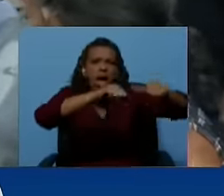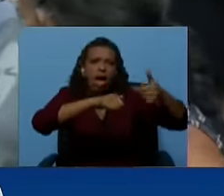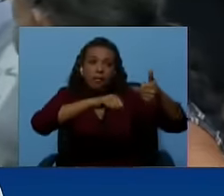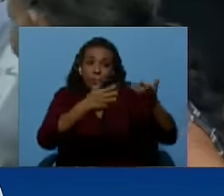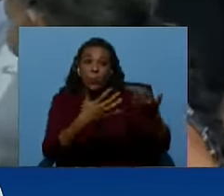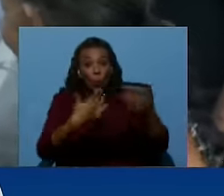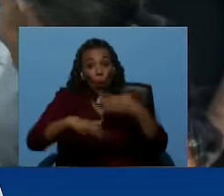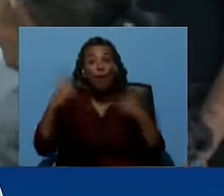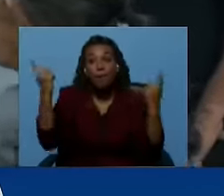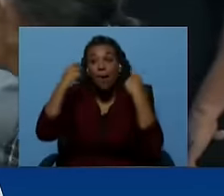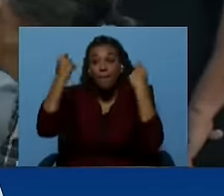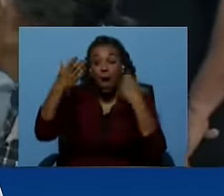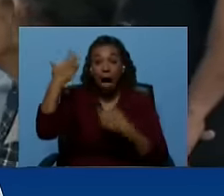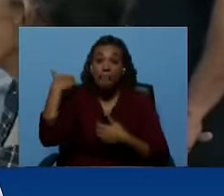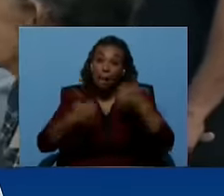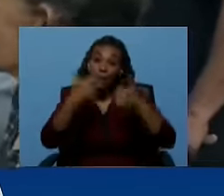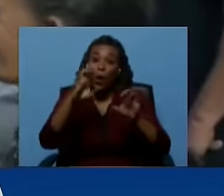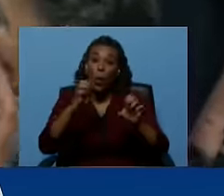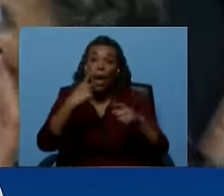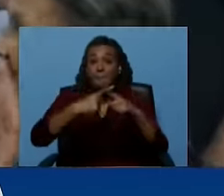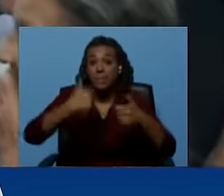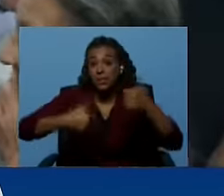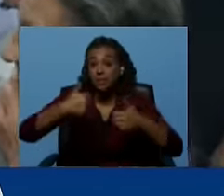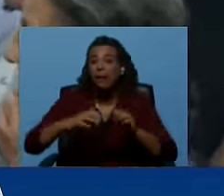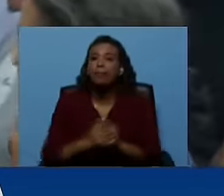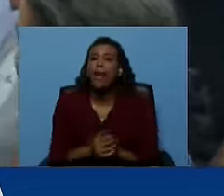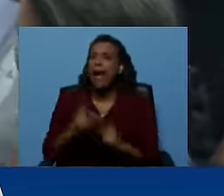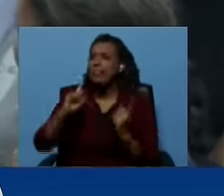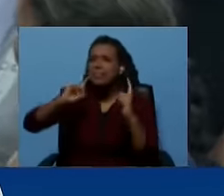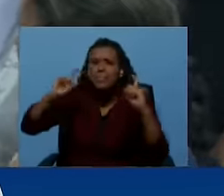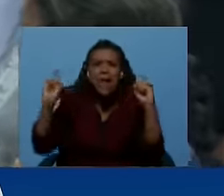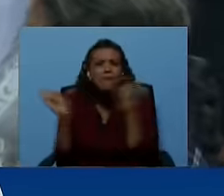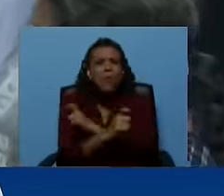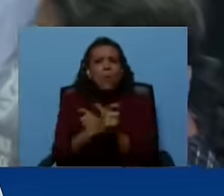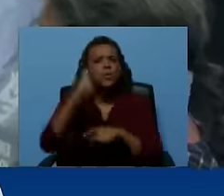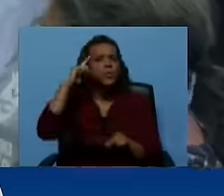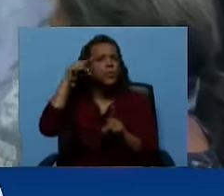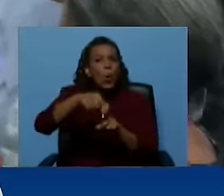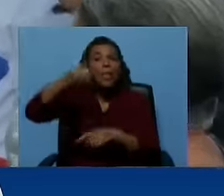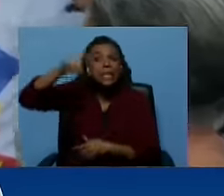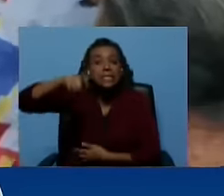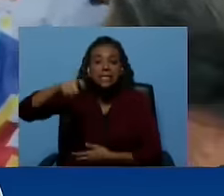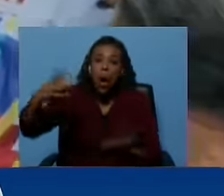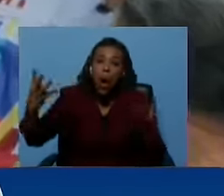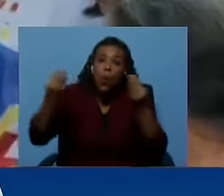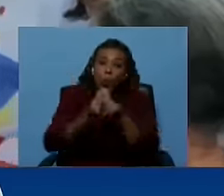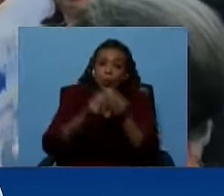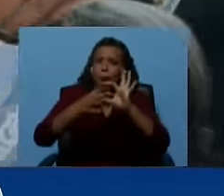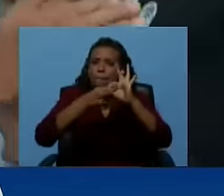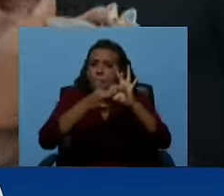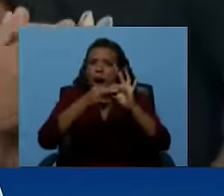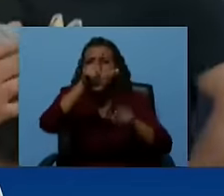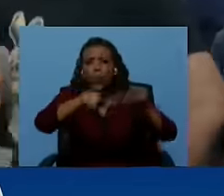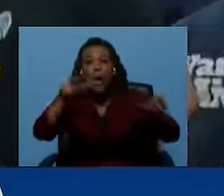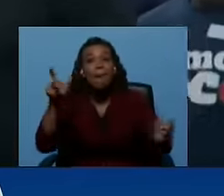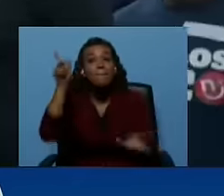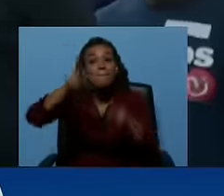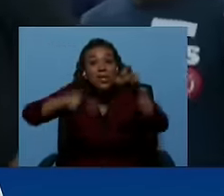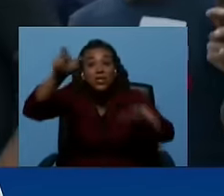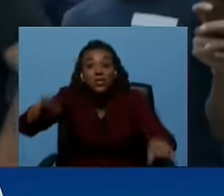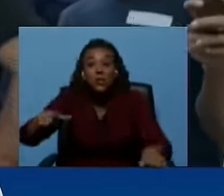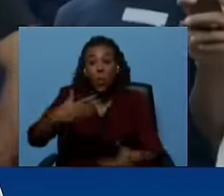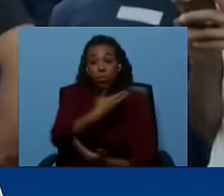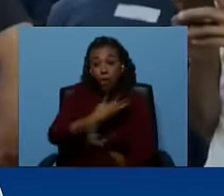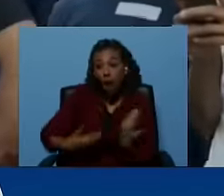dijo durante su campaña electoral vamos hacia más transformaciones y la transformación va necesariamente ligado a la participación del